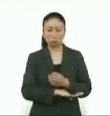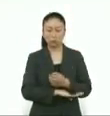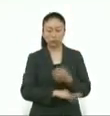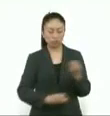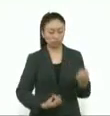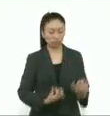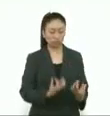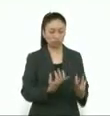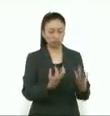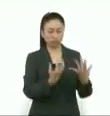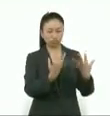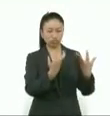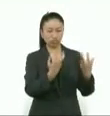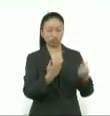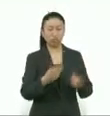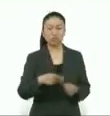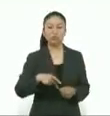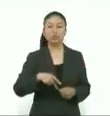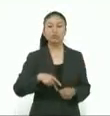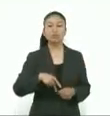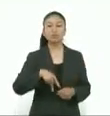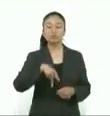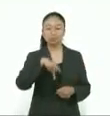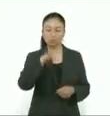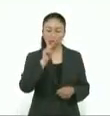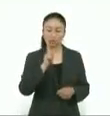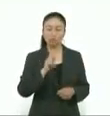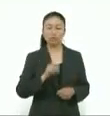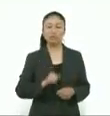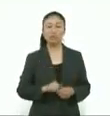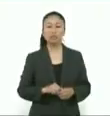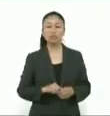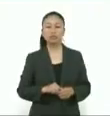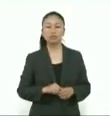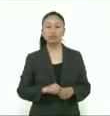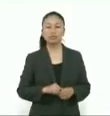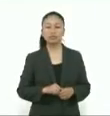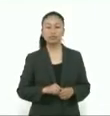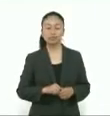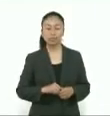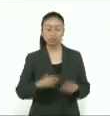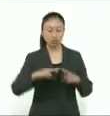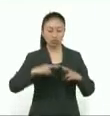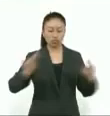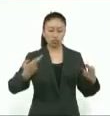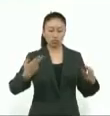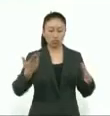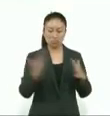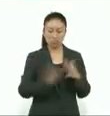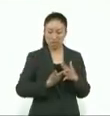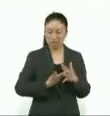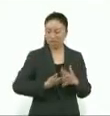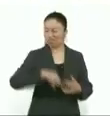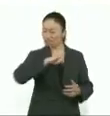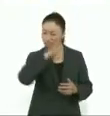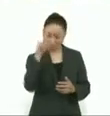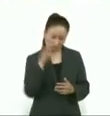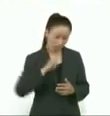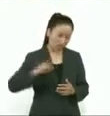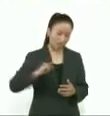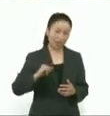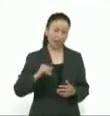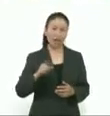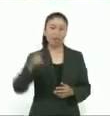tronco, pero no pudieron ni podrán matar nuestras raíces. ¡Que vivan las mujeres